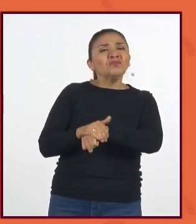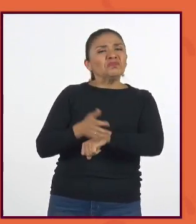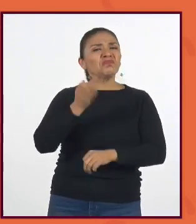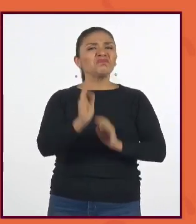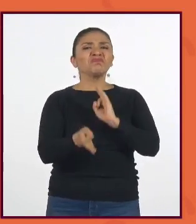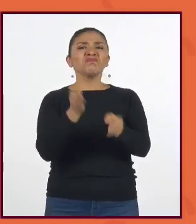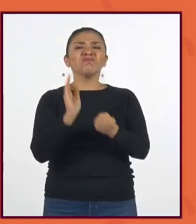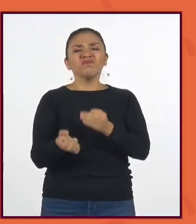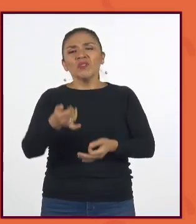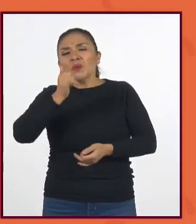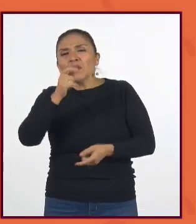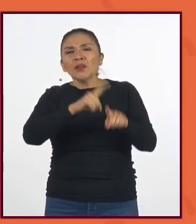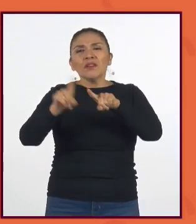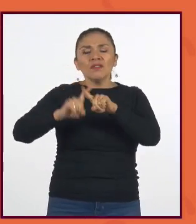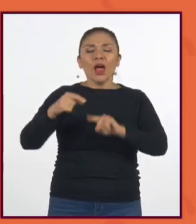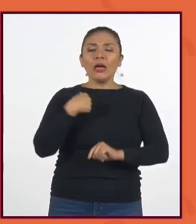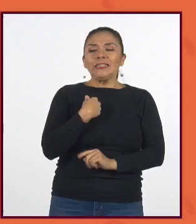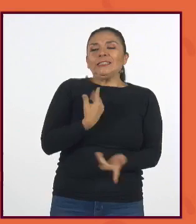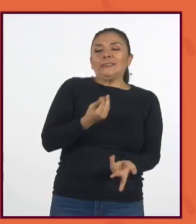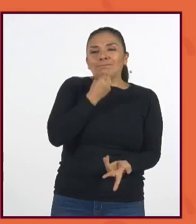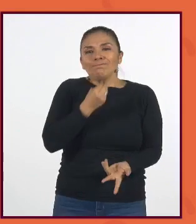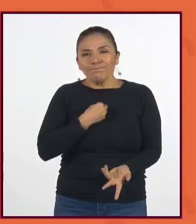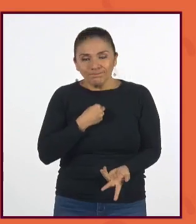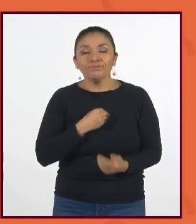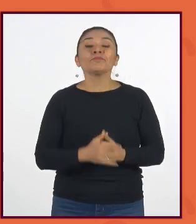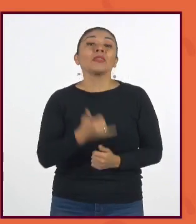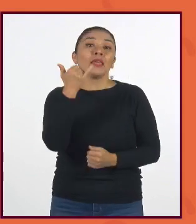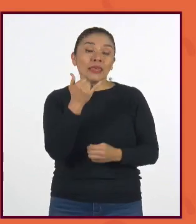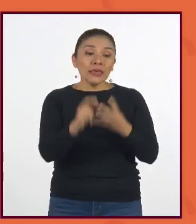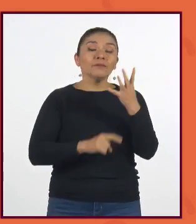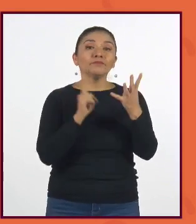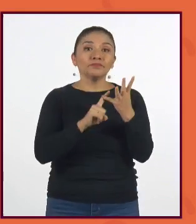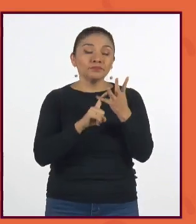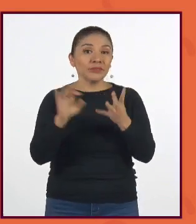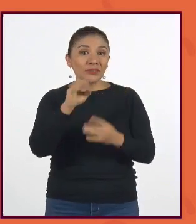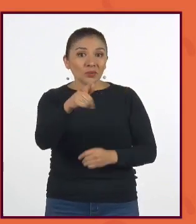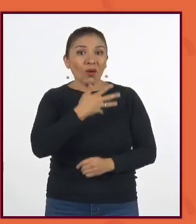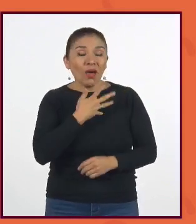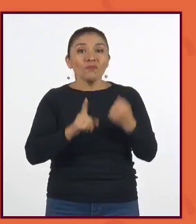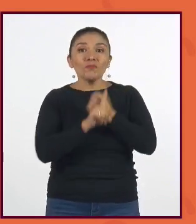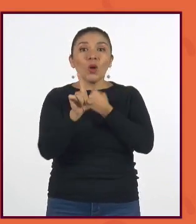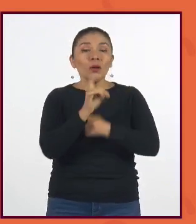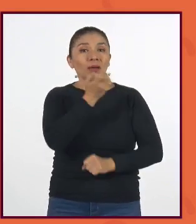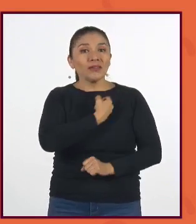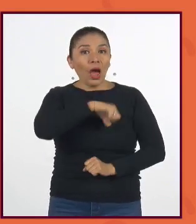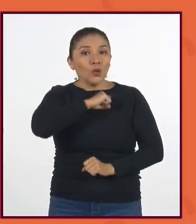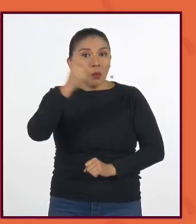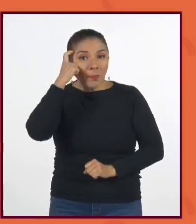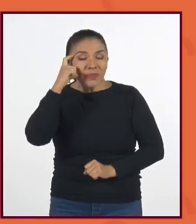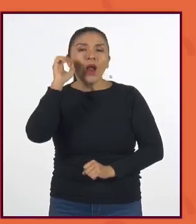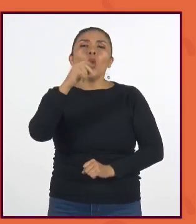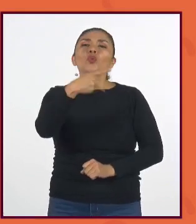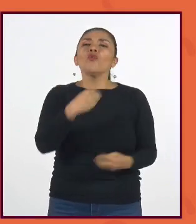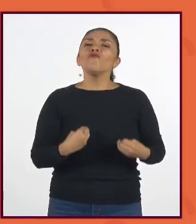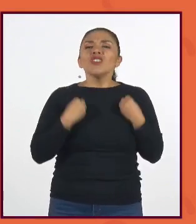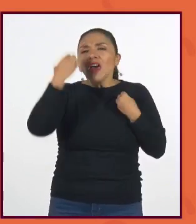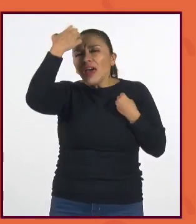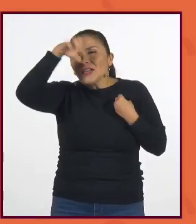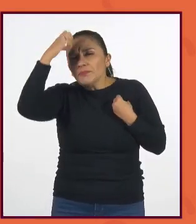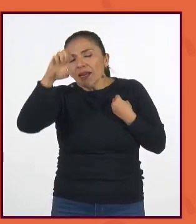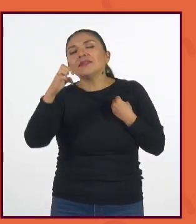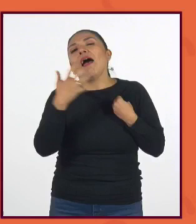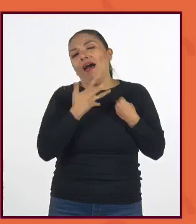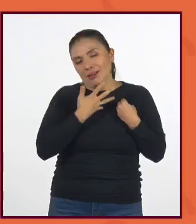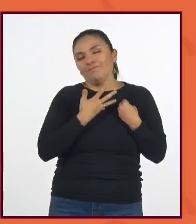sustancia psicoactiva. Y haber experimentado también la salud mental y las experiencias de vida son factores individuales importantes.